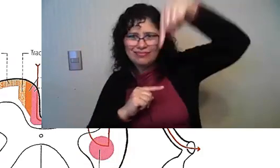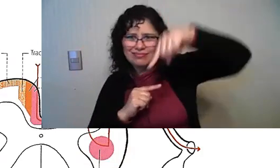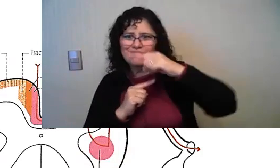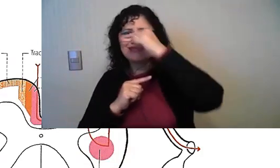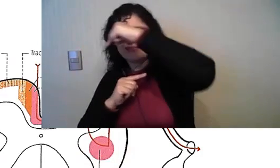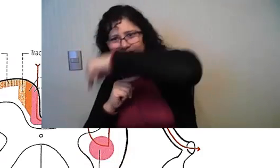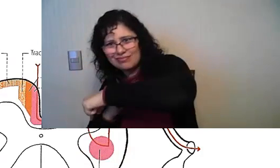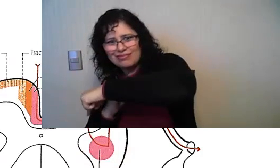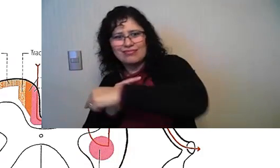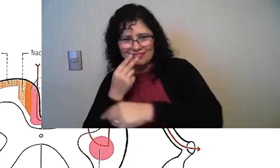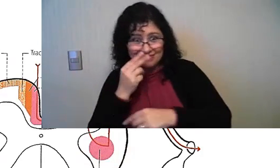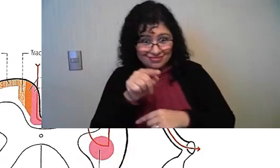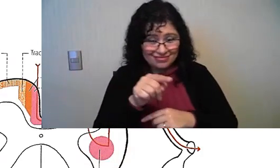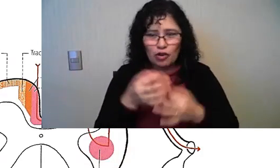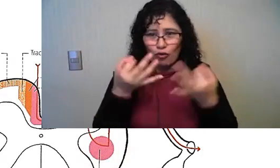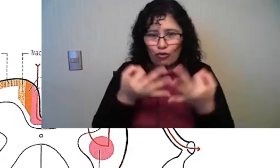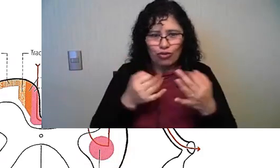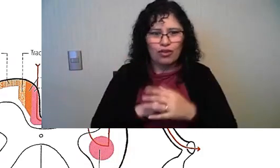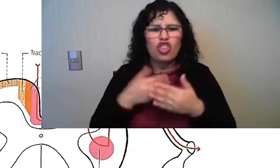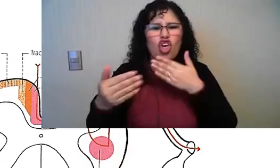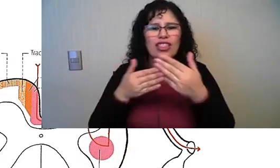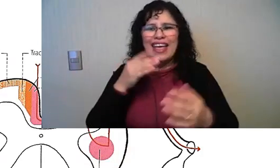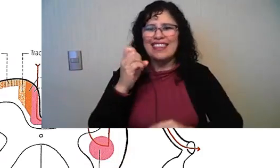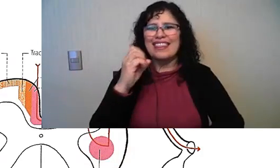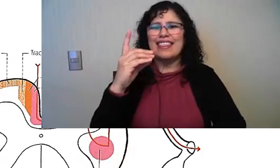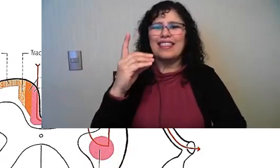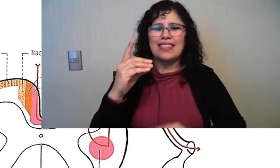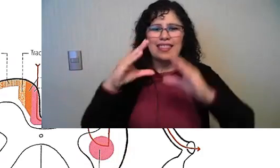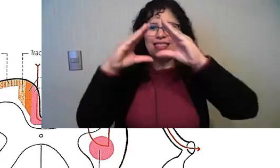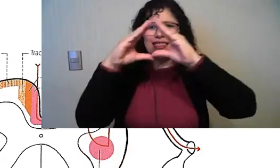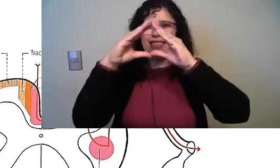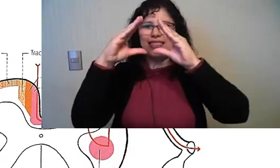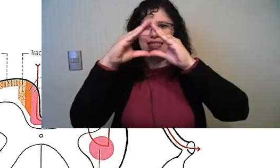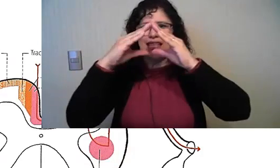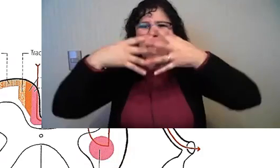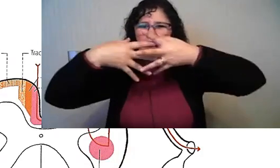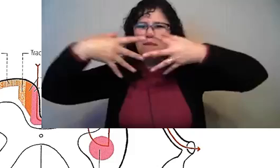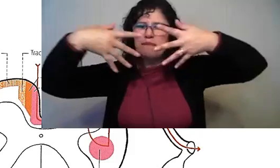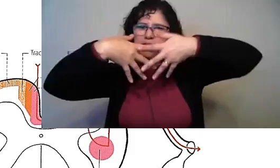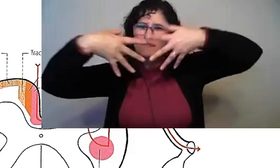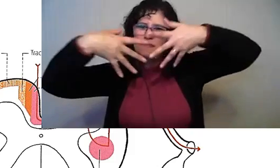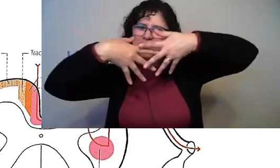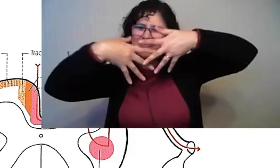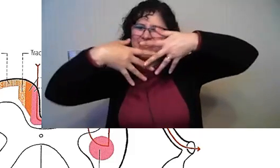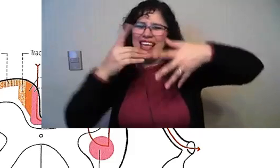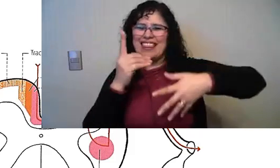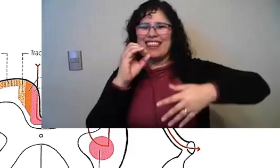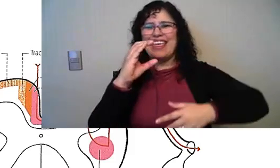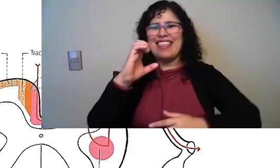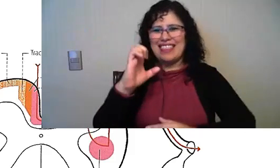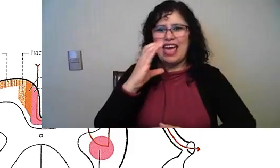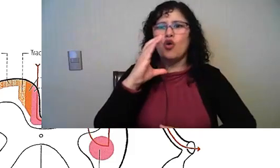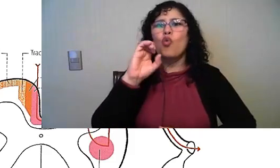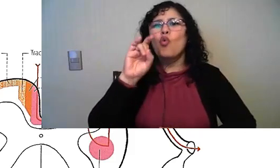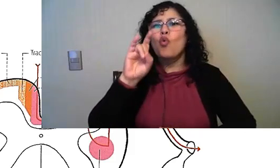cruce, en la decusación de las pirámides vulvares. Y la otra vía,